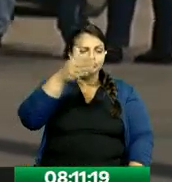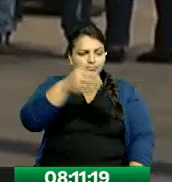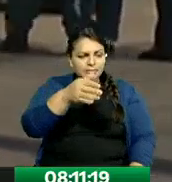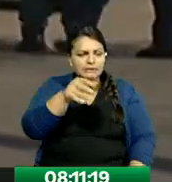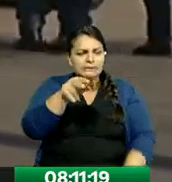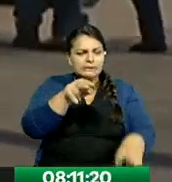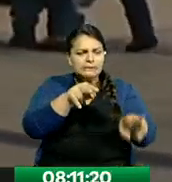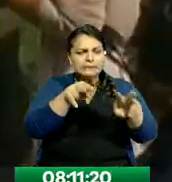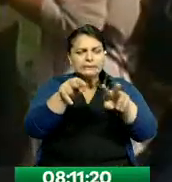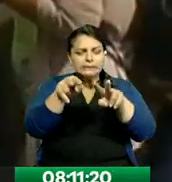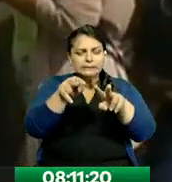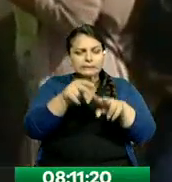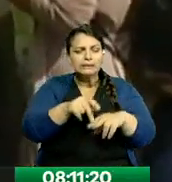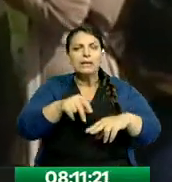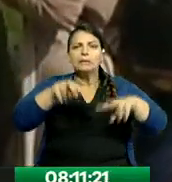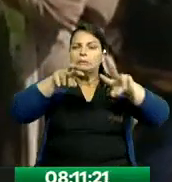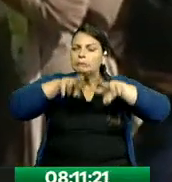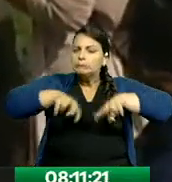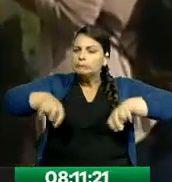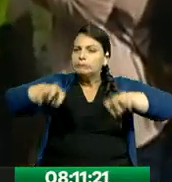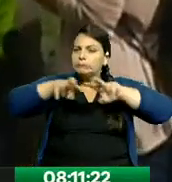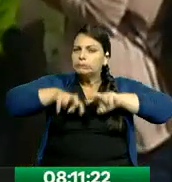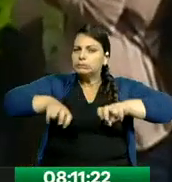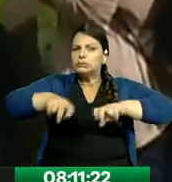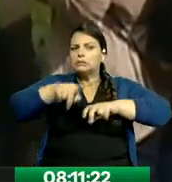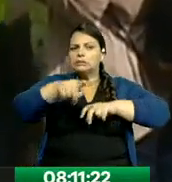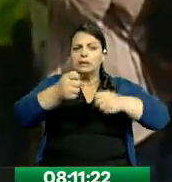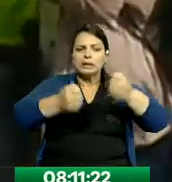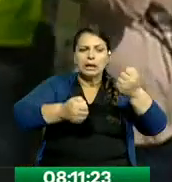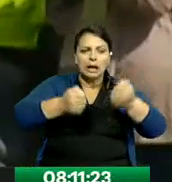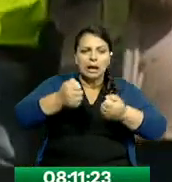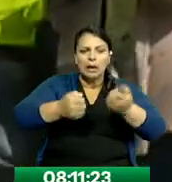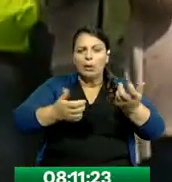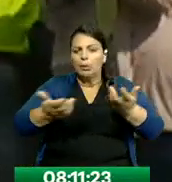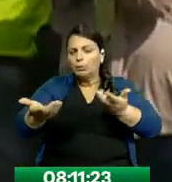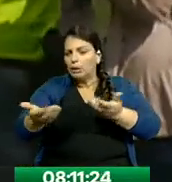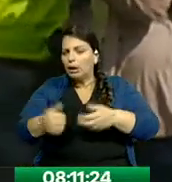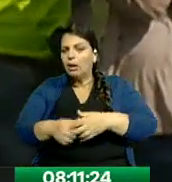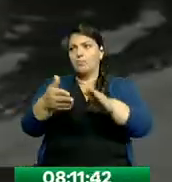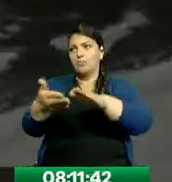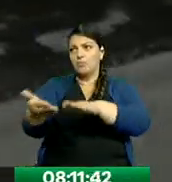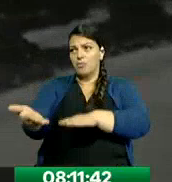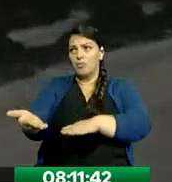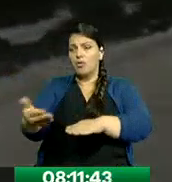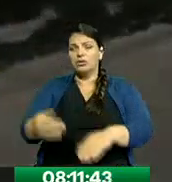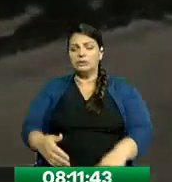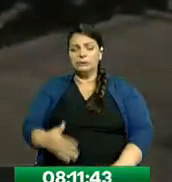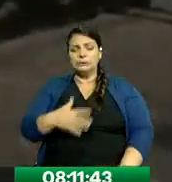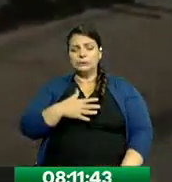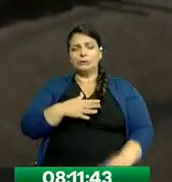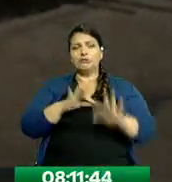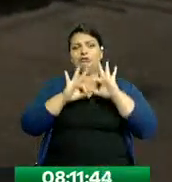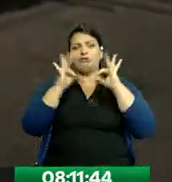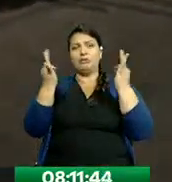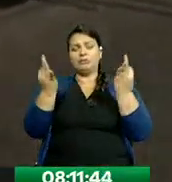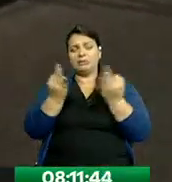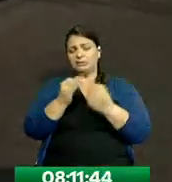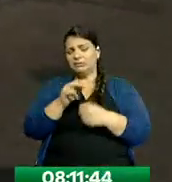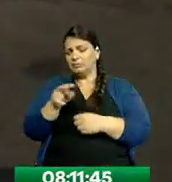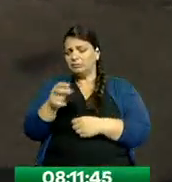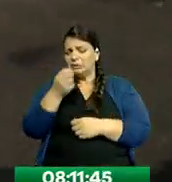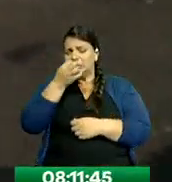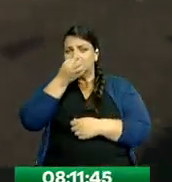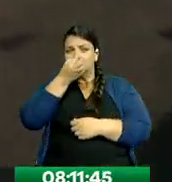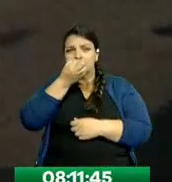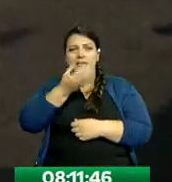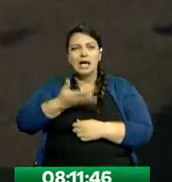ellos dactilares, tanto en el automotor como en la calle, para comenzar con las investigaciones que afutan. Luego del respectivo peritaje, en